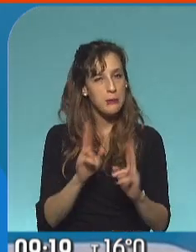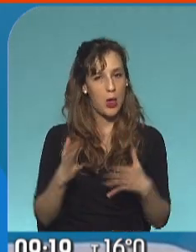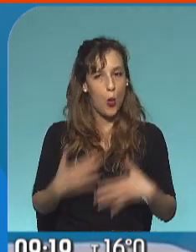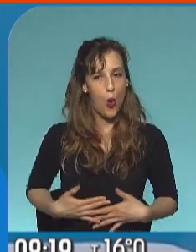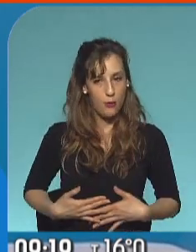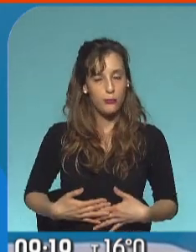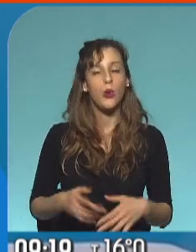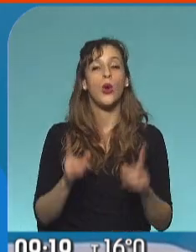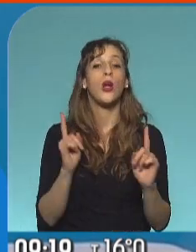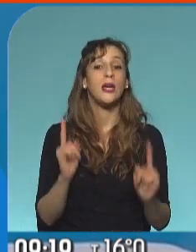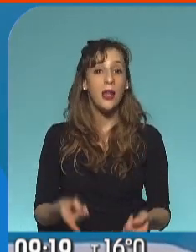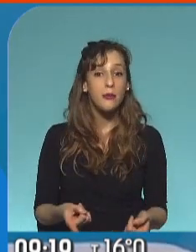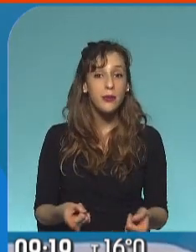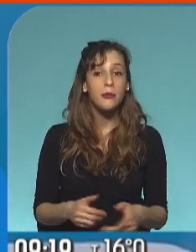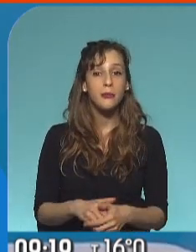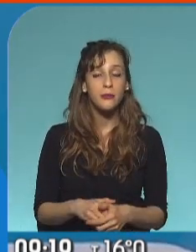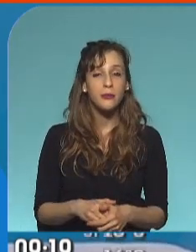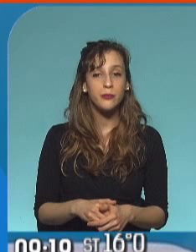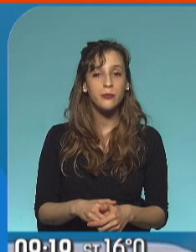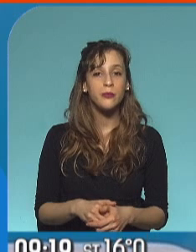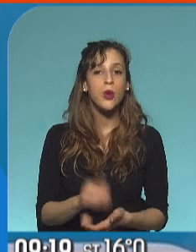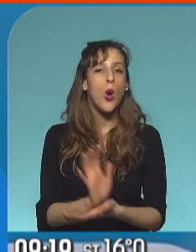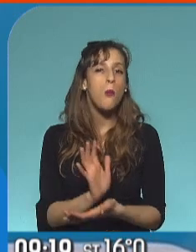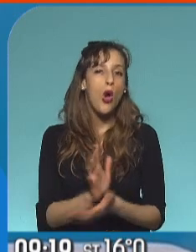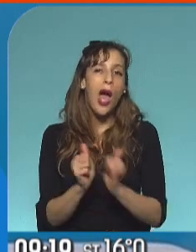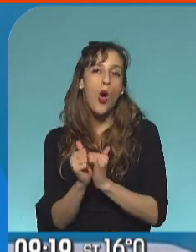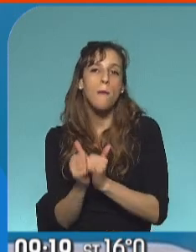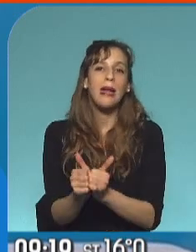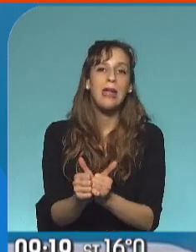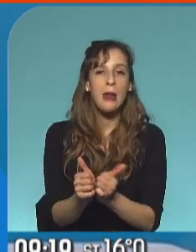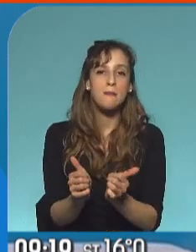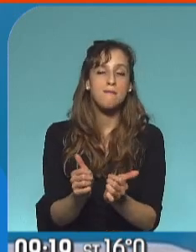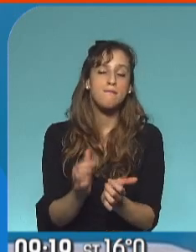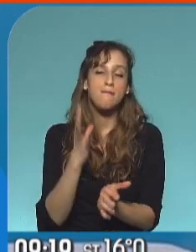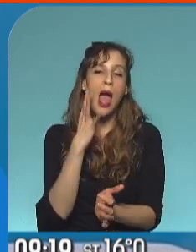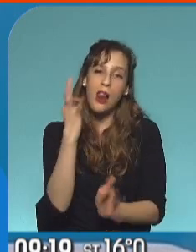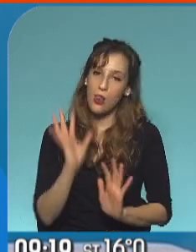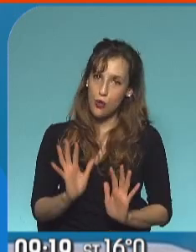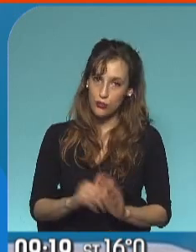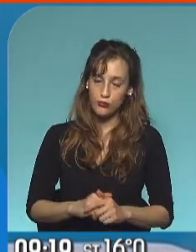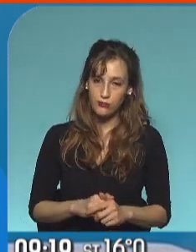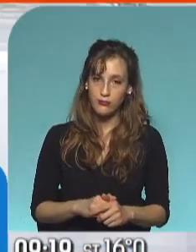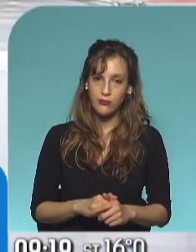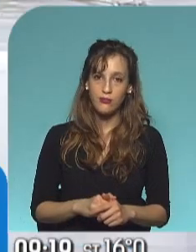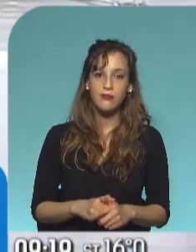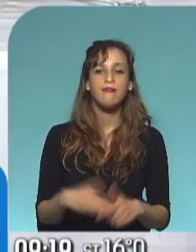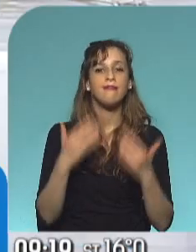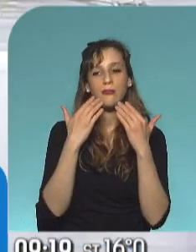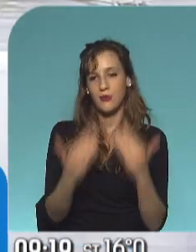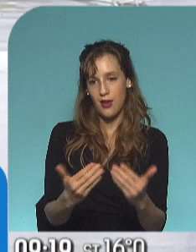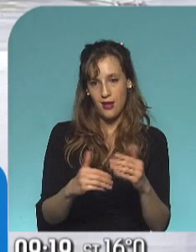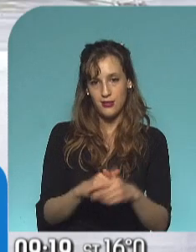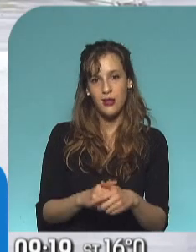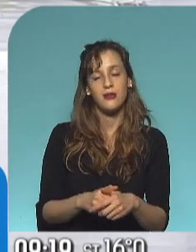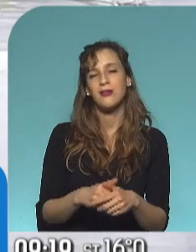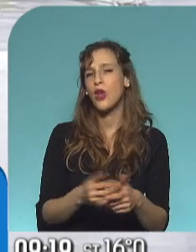menos la posibilidad de poder acompañar a sus seres queridos en estos momentos tan difíciles muchas gracias no